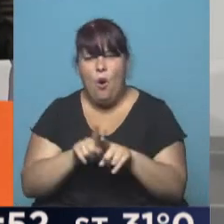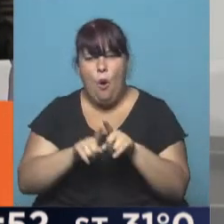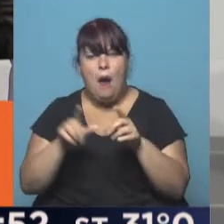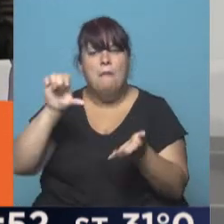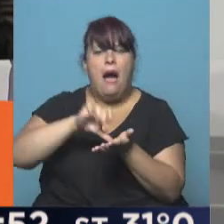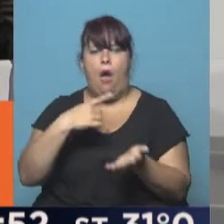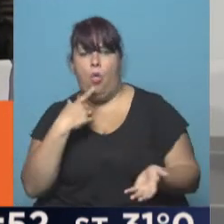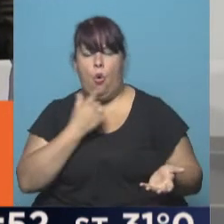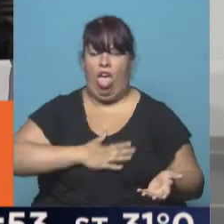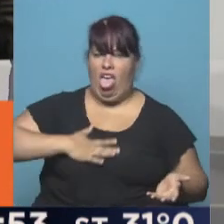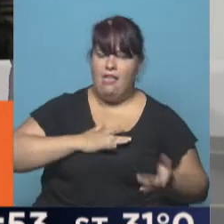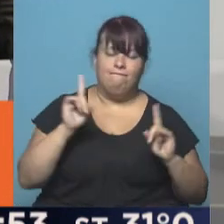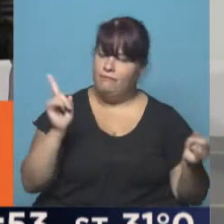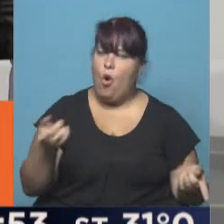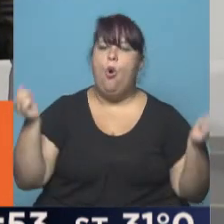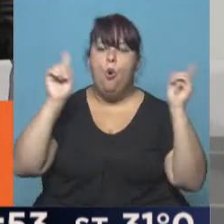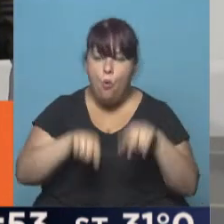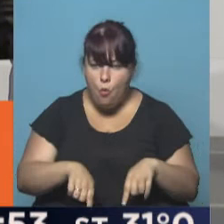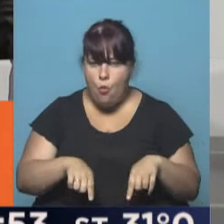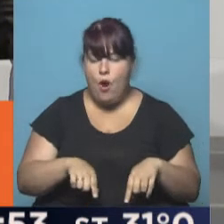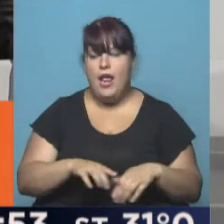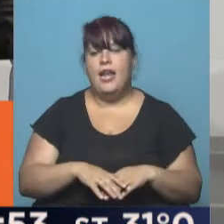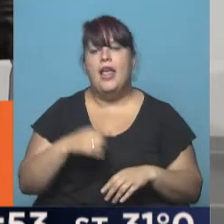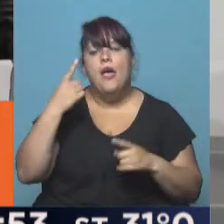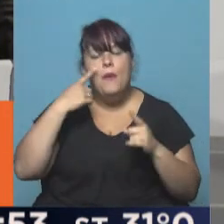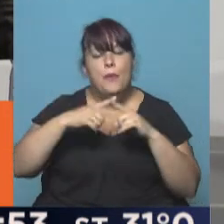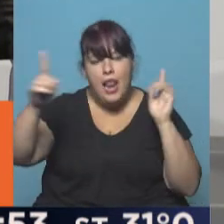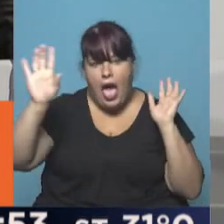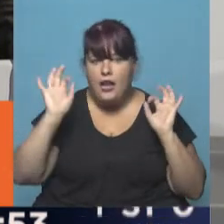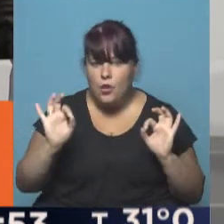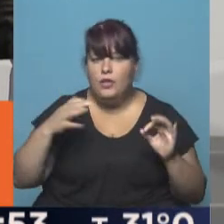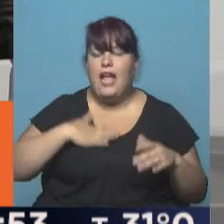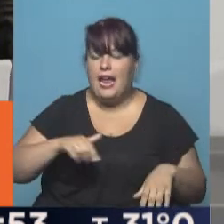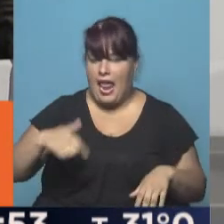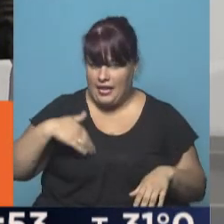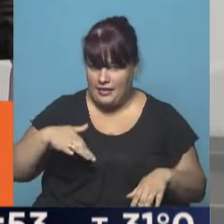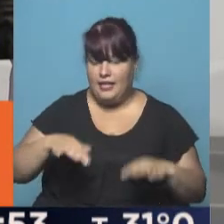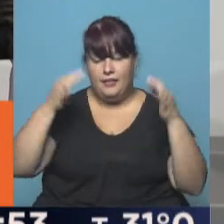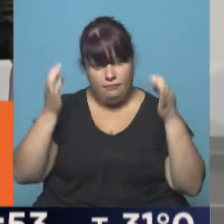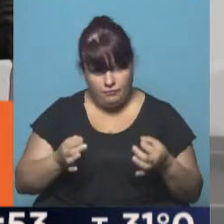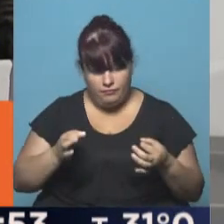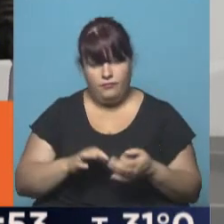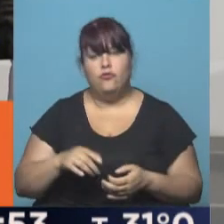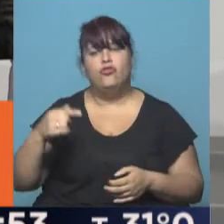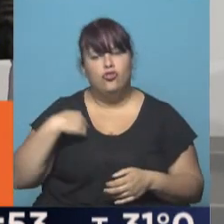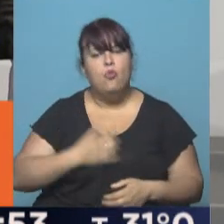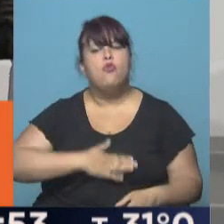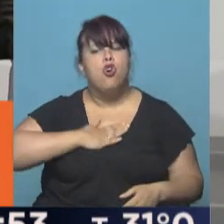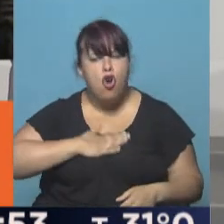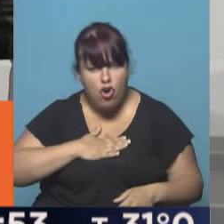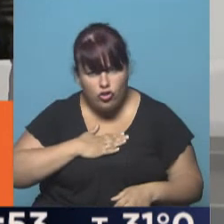país imprevisible, vuelve a la previsibilidad de Argentina. En definitiva, yo me alegro,